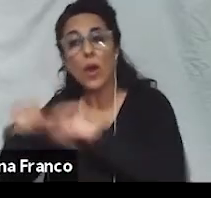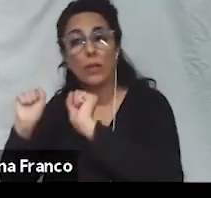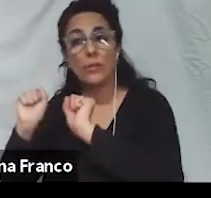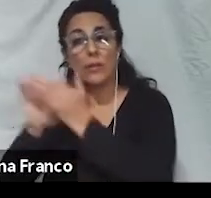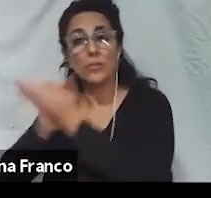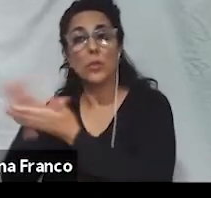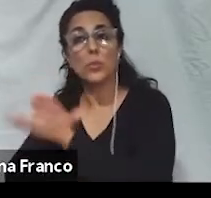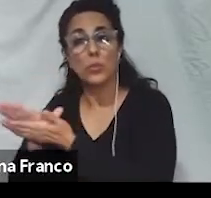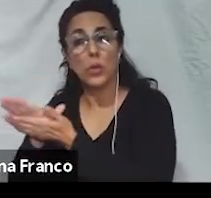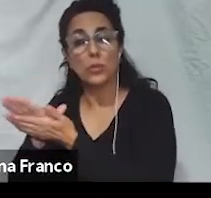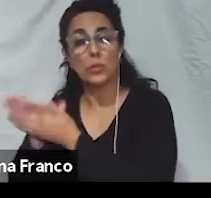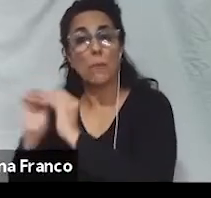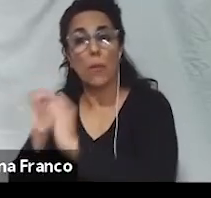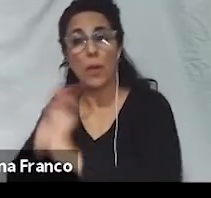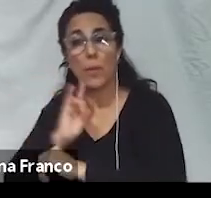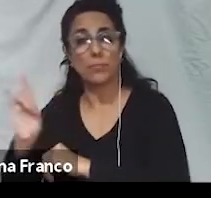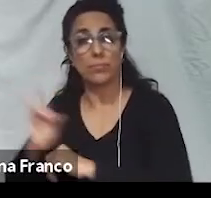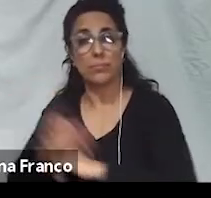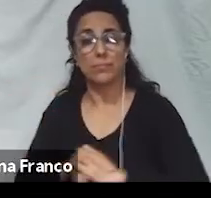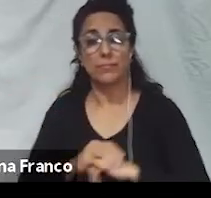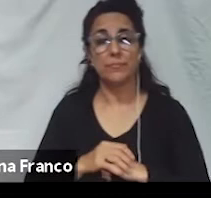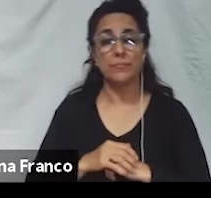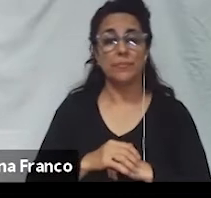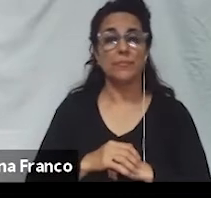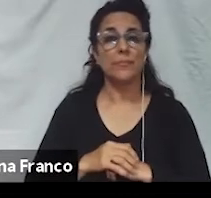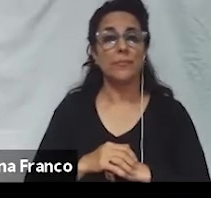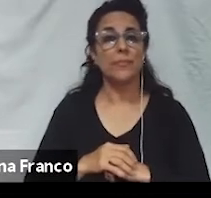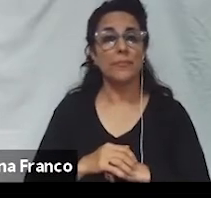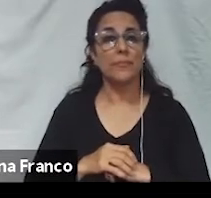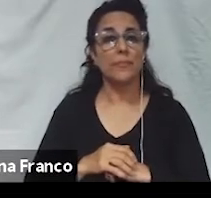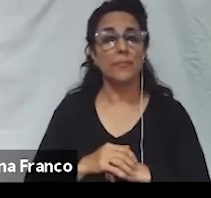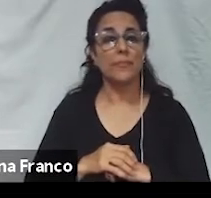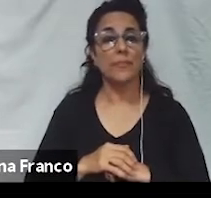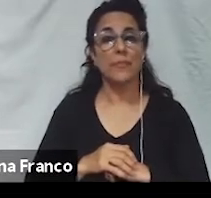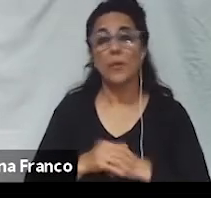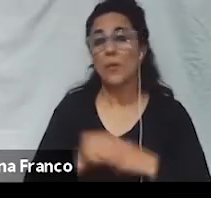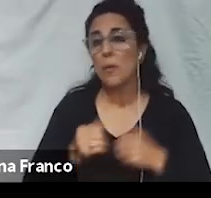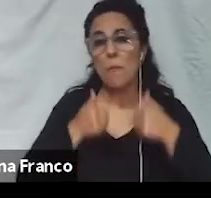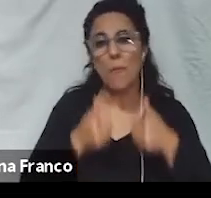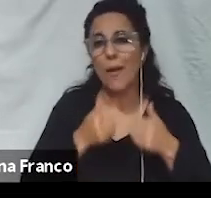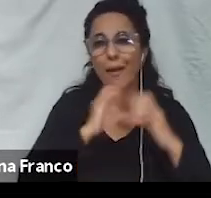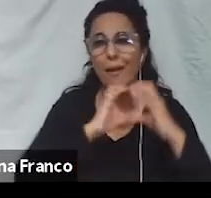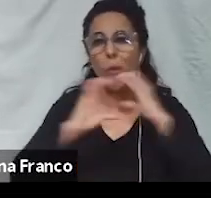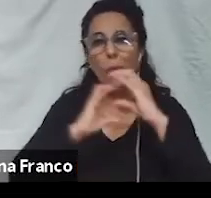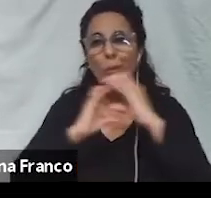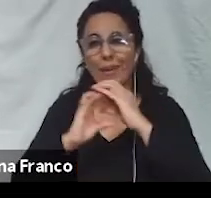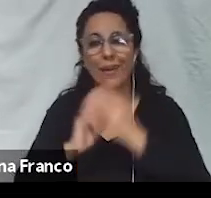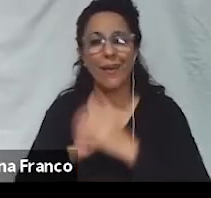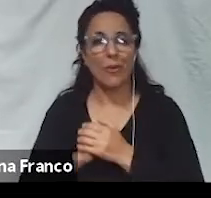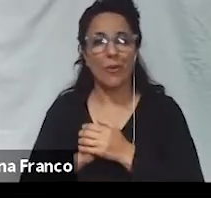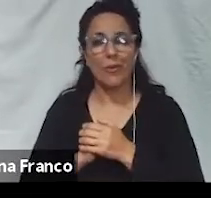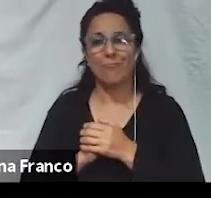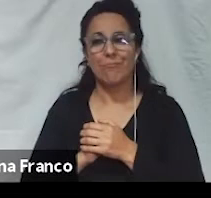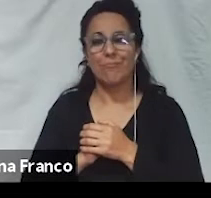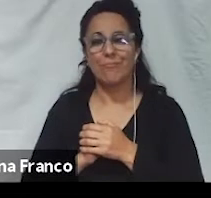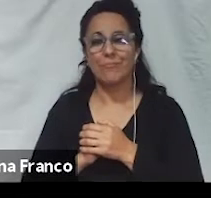para encontrar las soluciones a estos problemas. Bueno, y por último, ser buen comunicador, porque